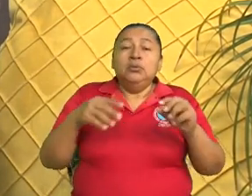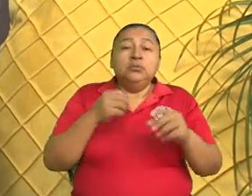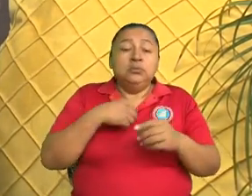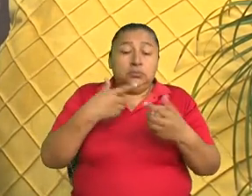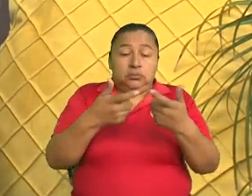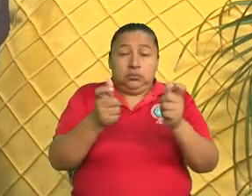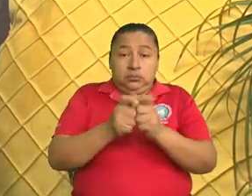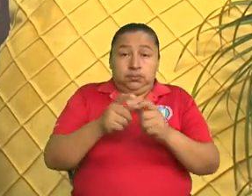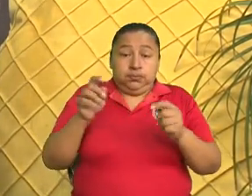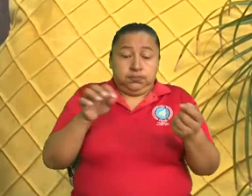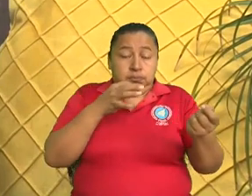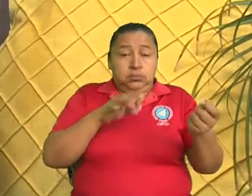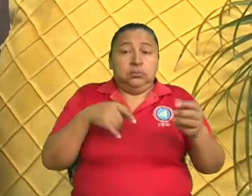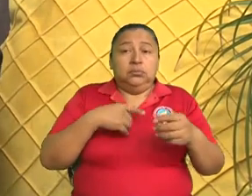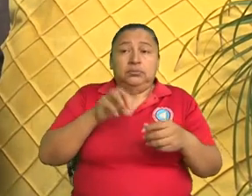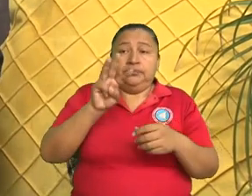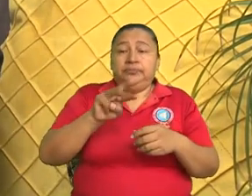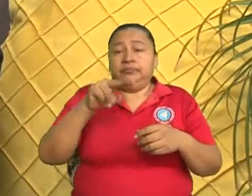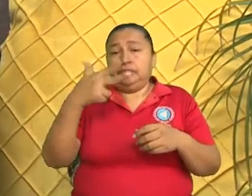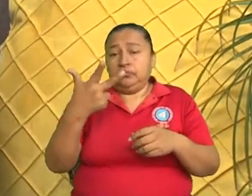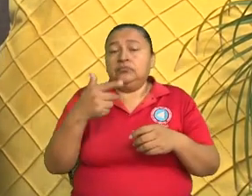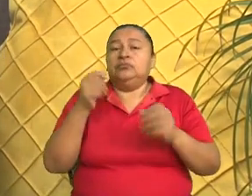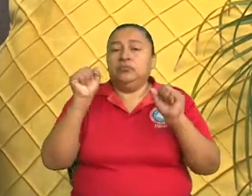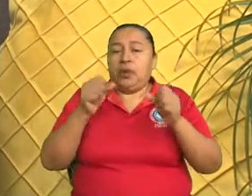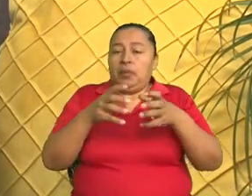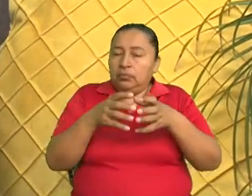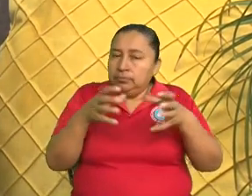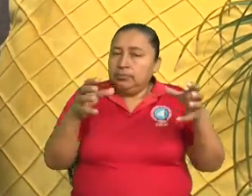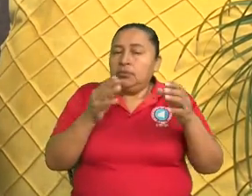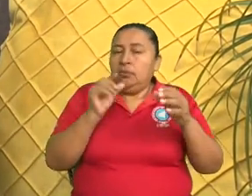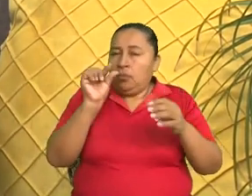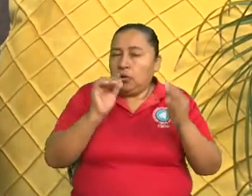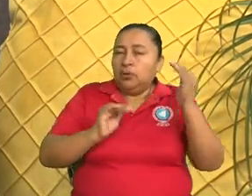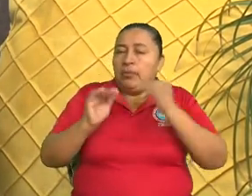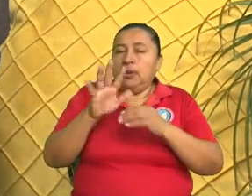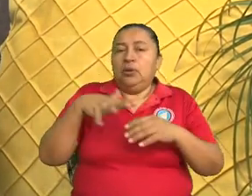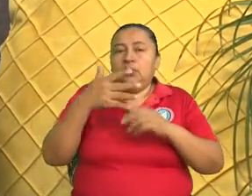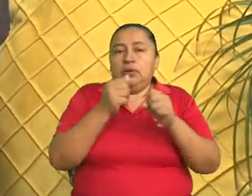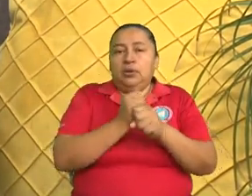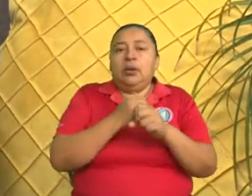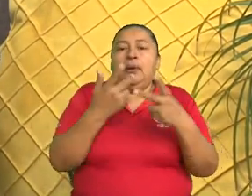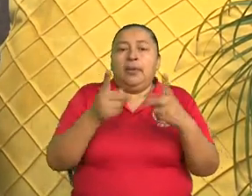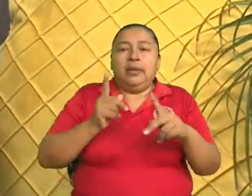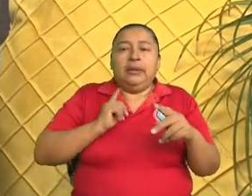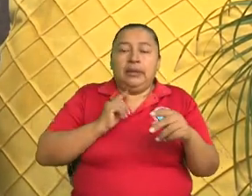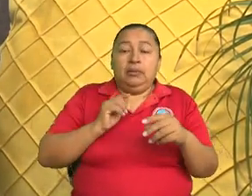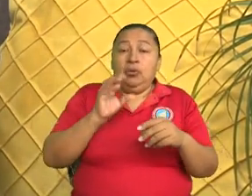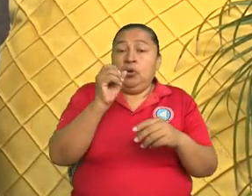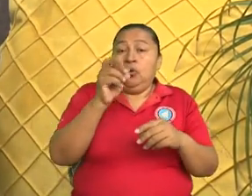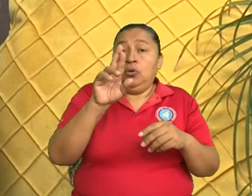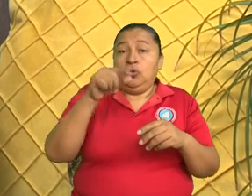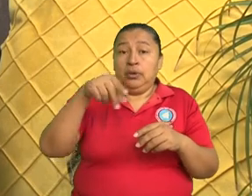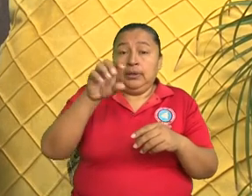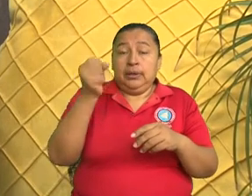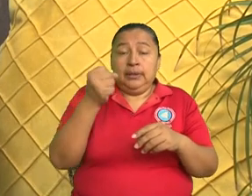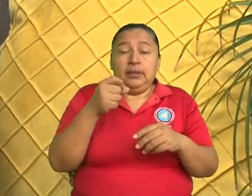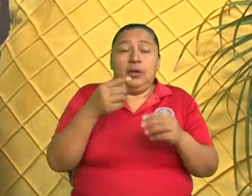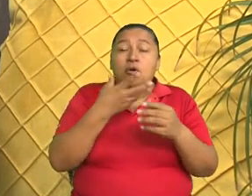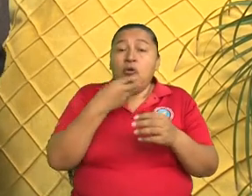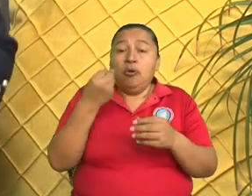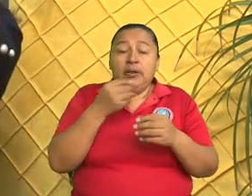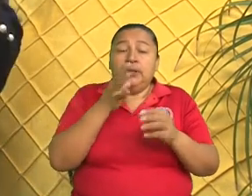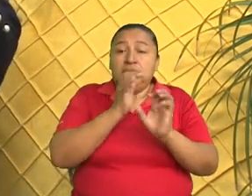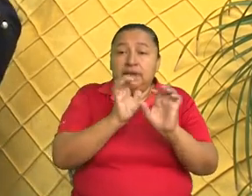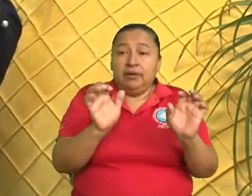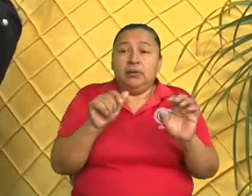municipales, que 38, y que vamos a crecer un poco más el otro año, pero ya tenemos orquestas municipales juveniles. O sea,